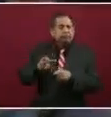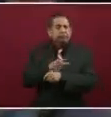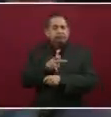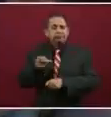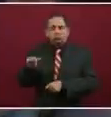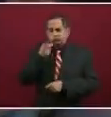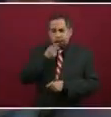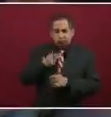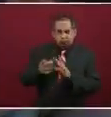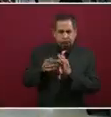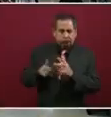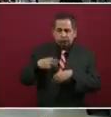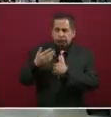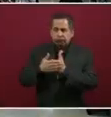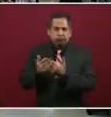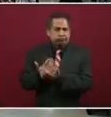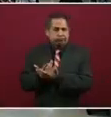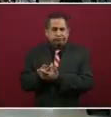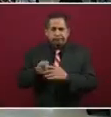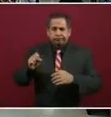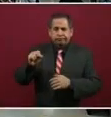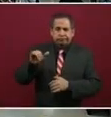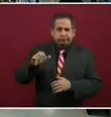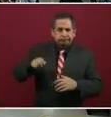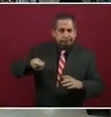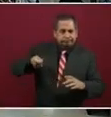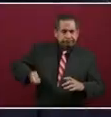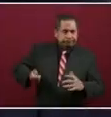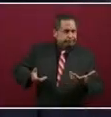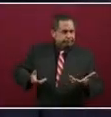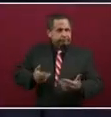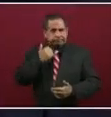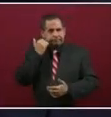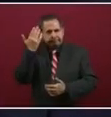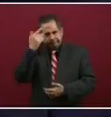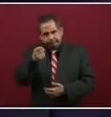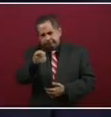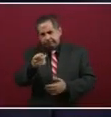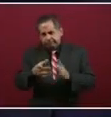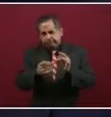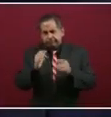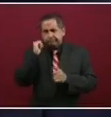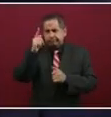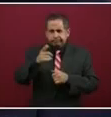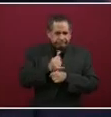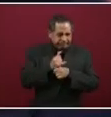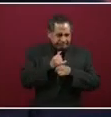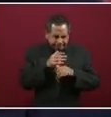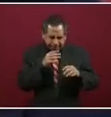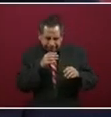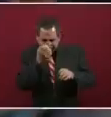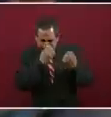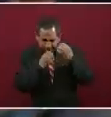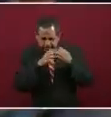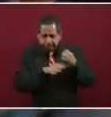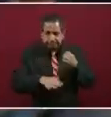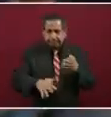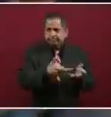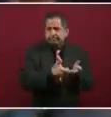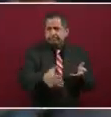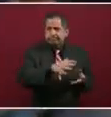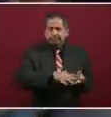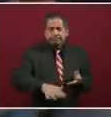a que resuelva la Corte. Nos gustaría saber si tienen ya estudios o una revisión específica